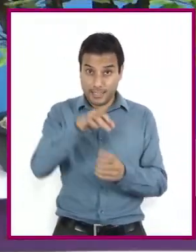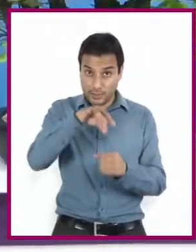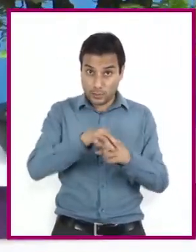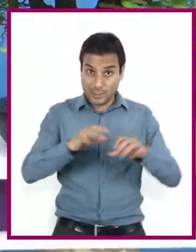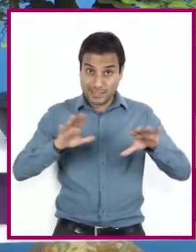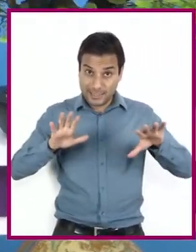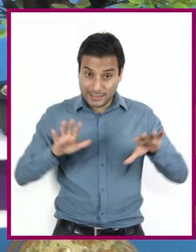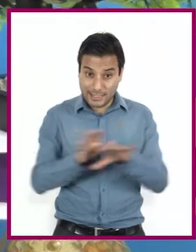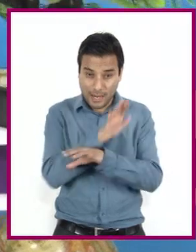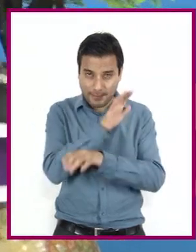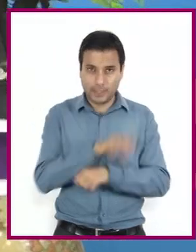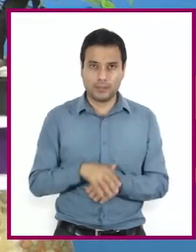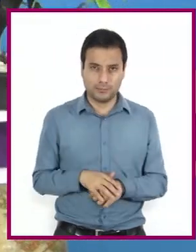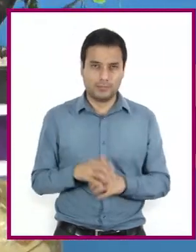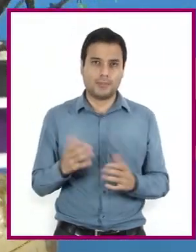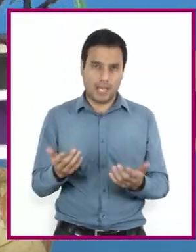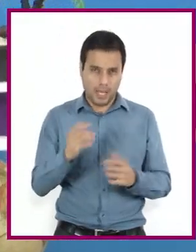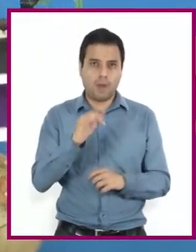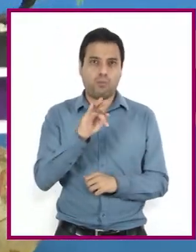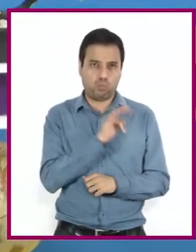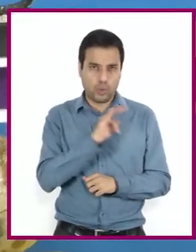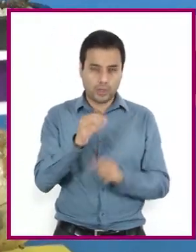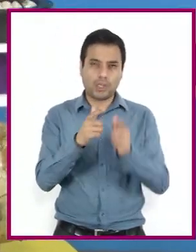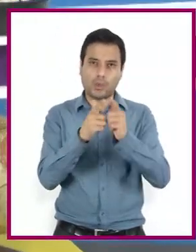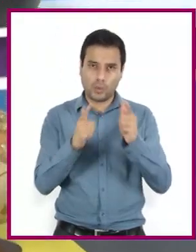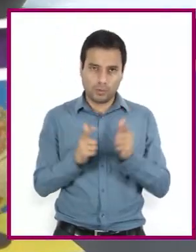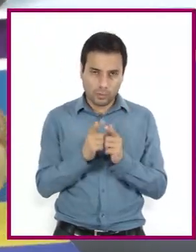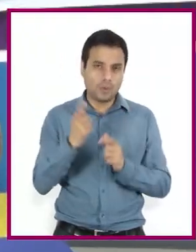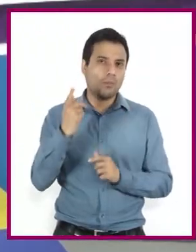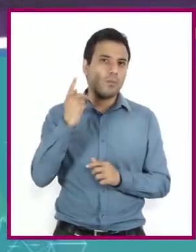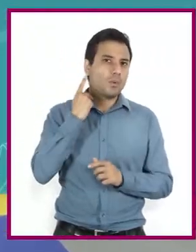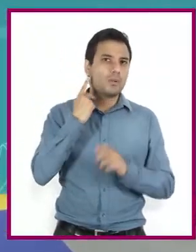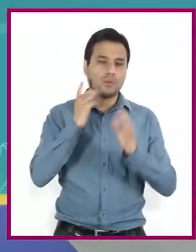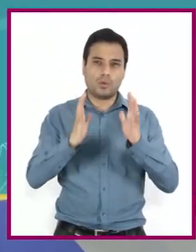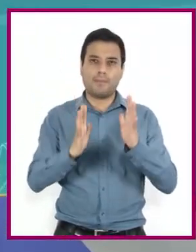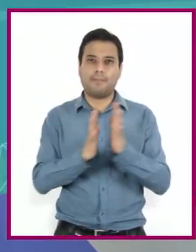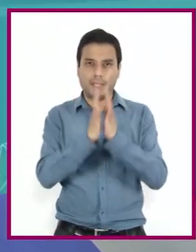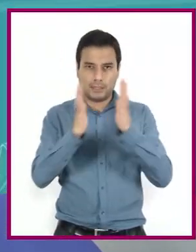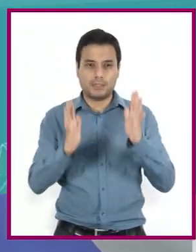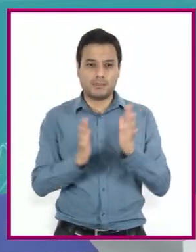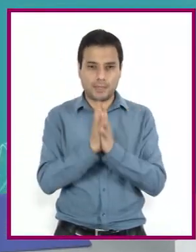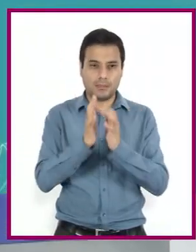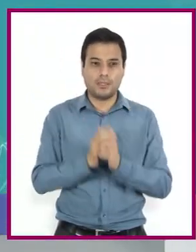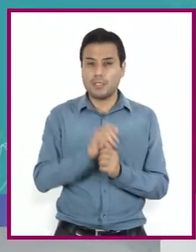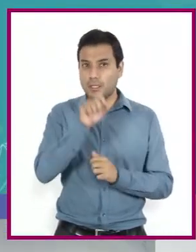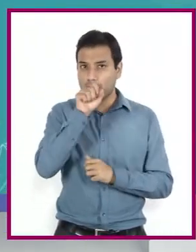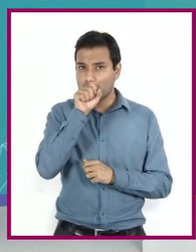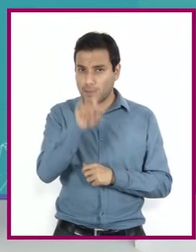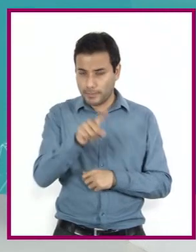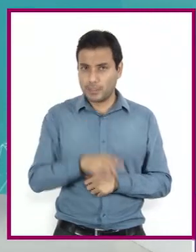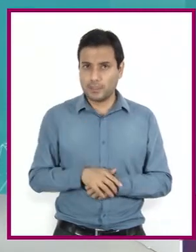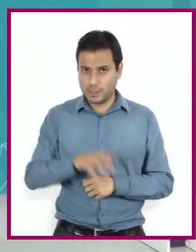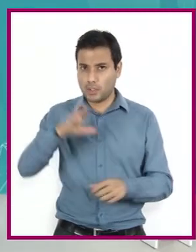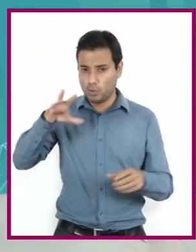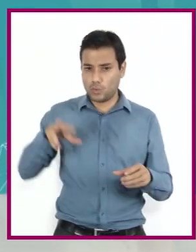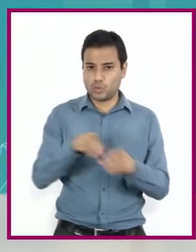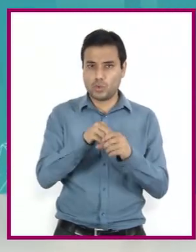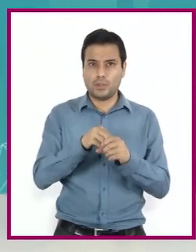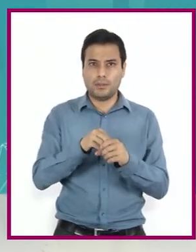mexicano ha buscado otros objetivos que han ido cambiando a lo largo del tiempo. Inclusión, notariamente en las reformas